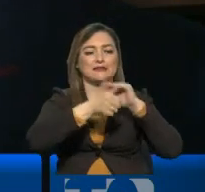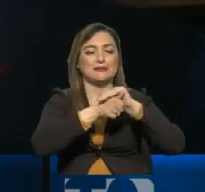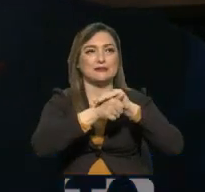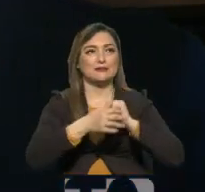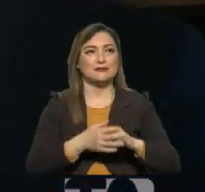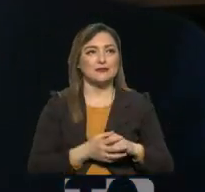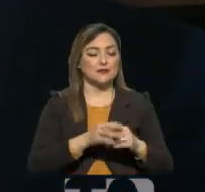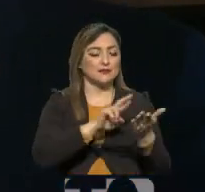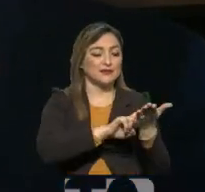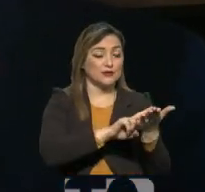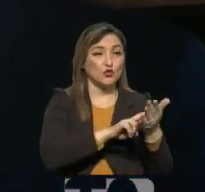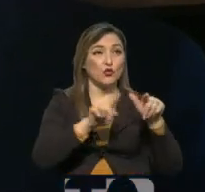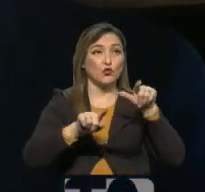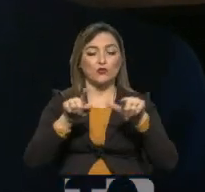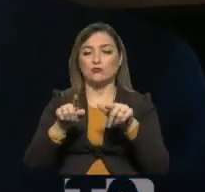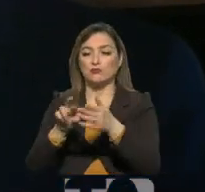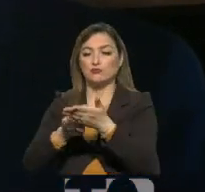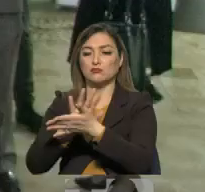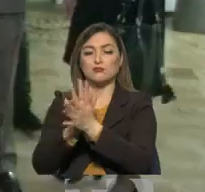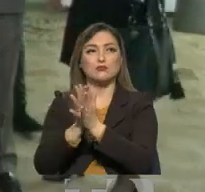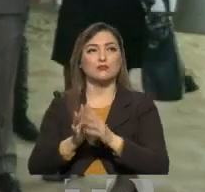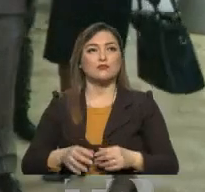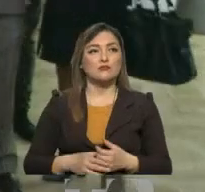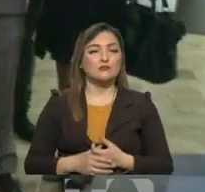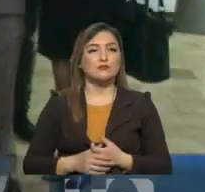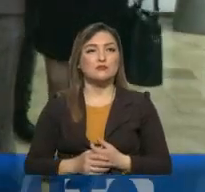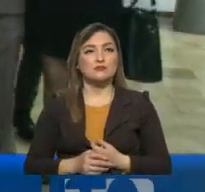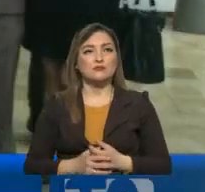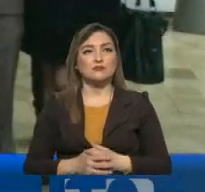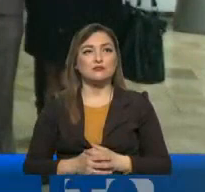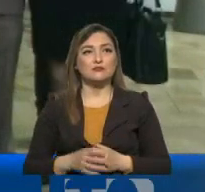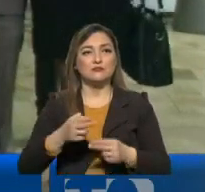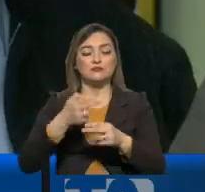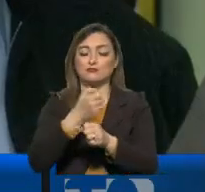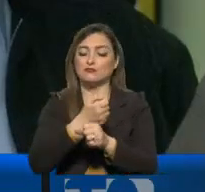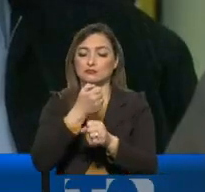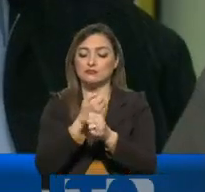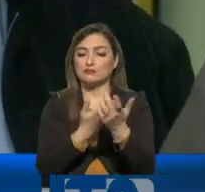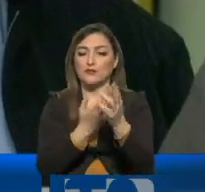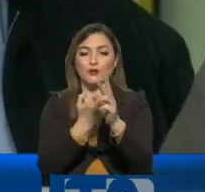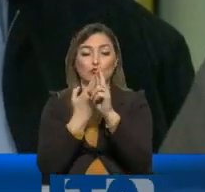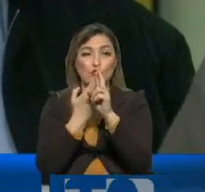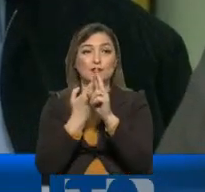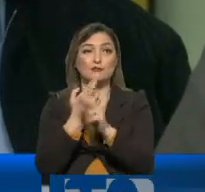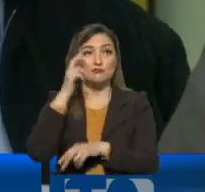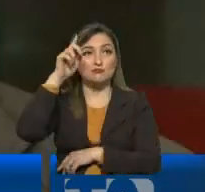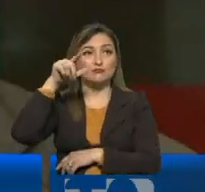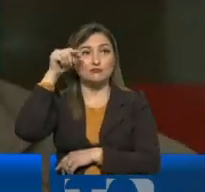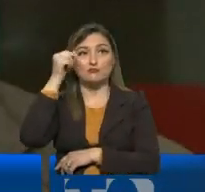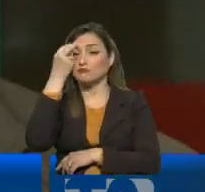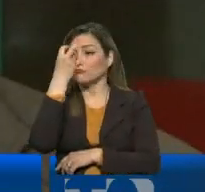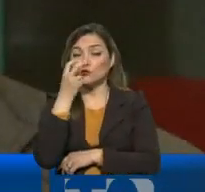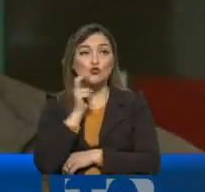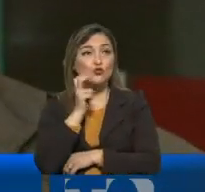reunido con sectores? No nos hemos reunido con el sector todavía. Y así como los ex trabajadores esperan una respuesta, el sector hotelero